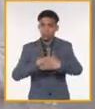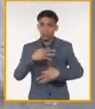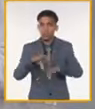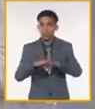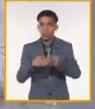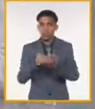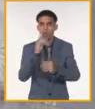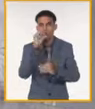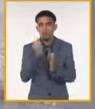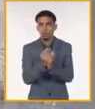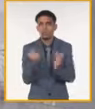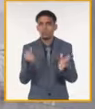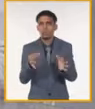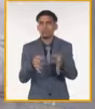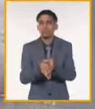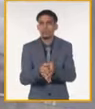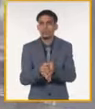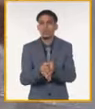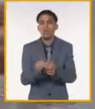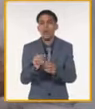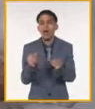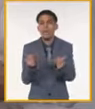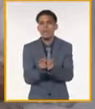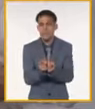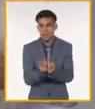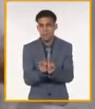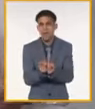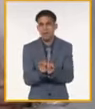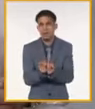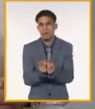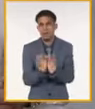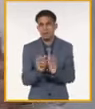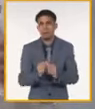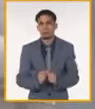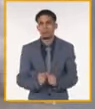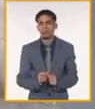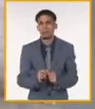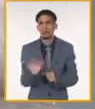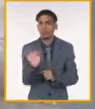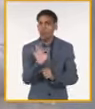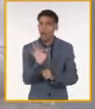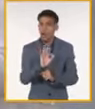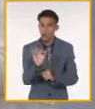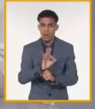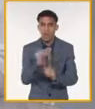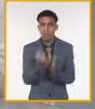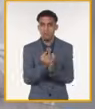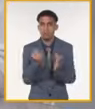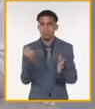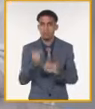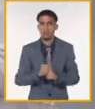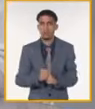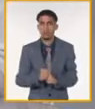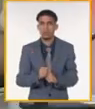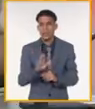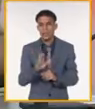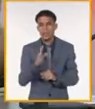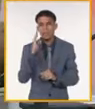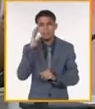hizo fue una reducción de las actividades que hasta este momento no estaban autorizadas hay una reducción de las no autorizadas es decir las que estaban